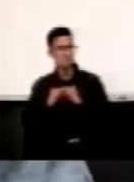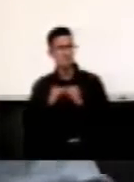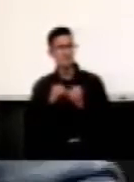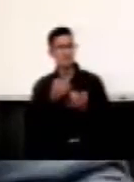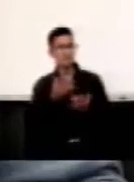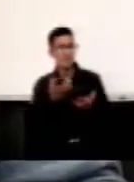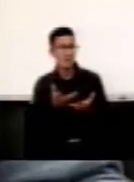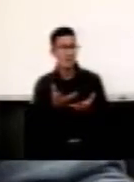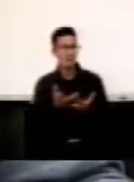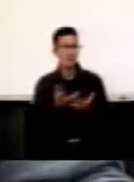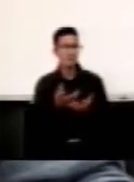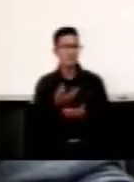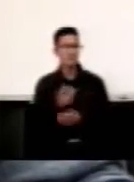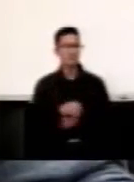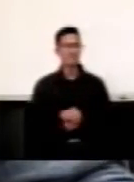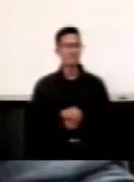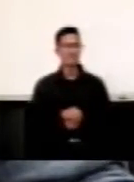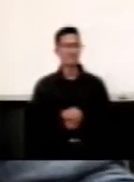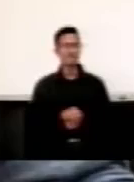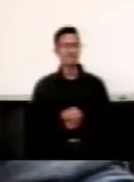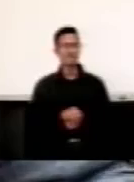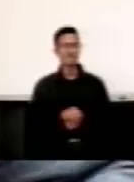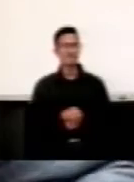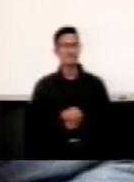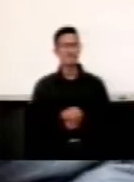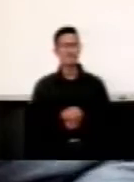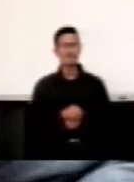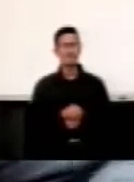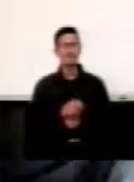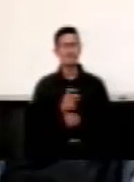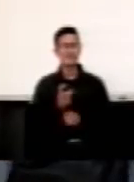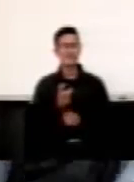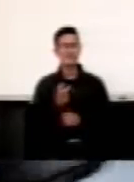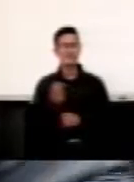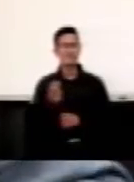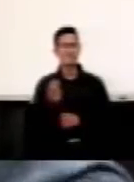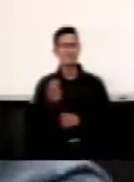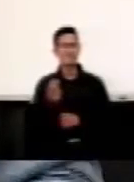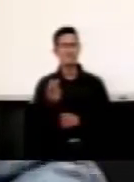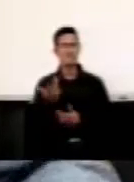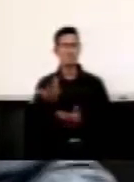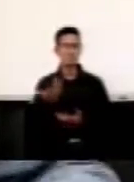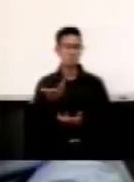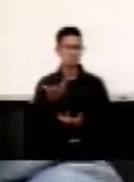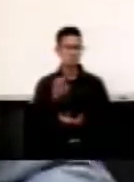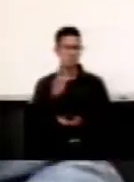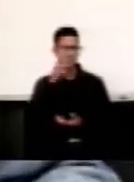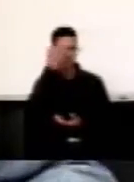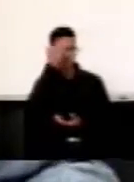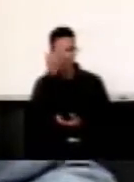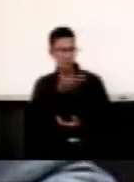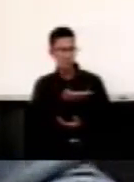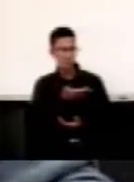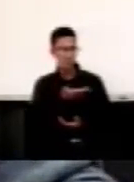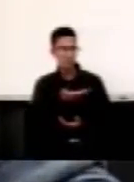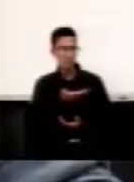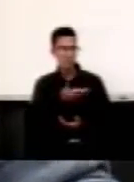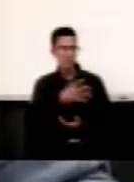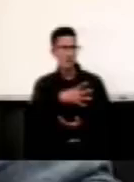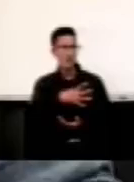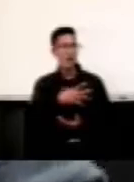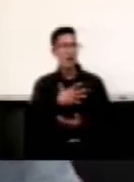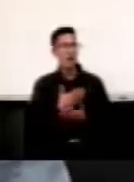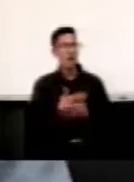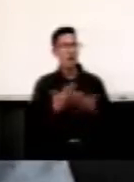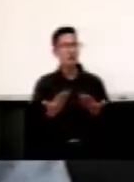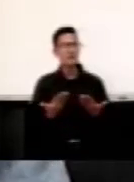necesario resaltar ahora que existe una crítica infundada, yo diría,